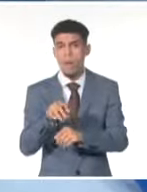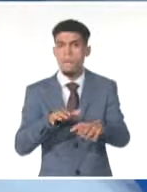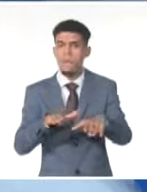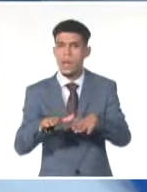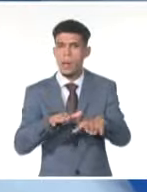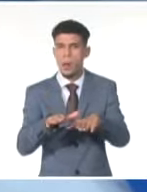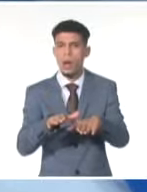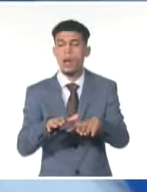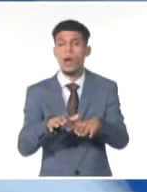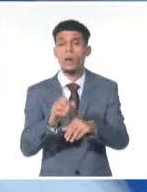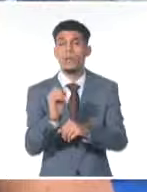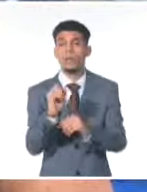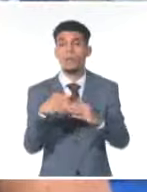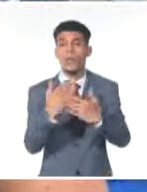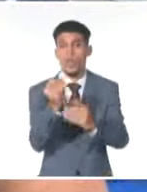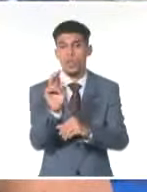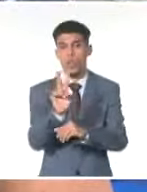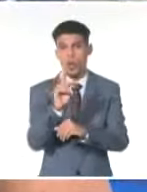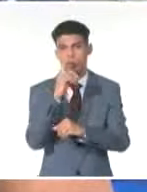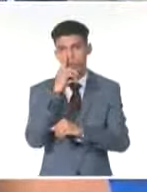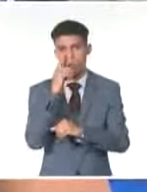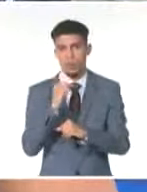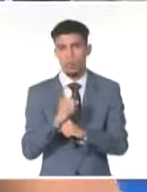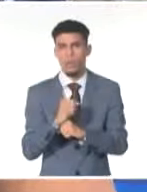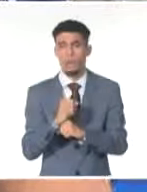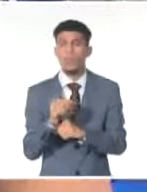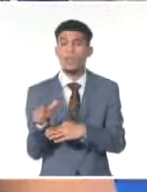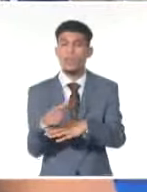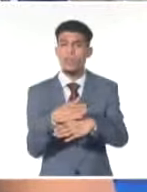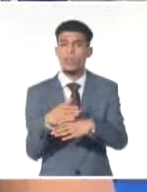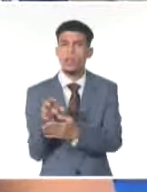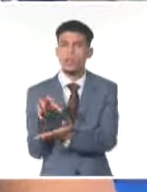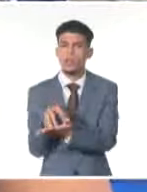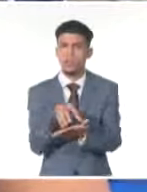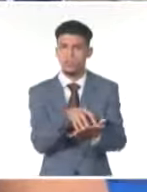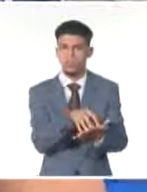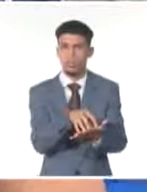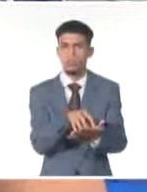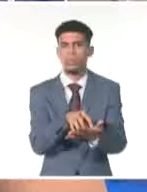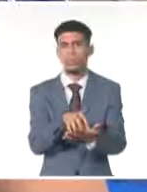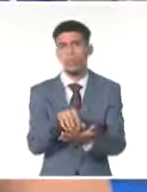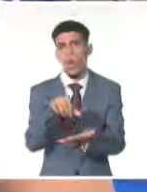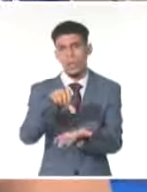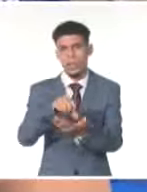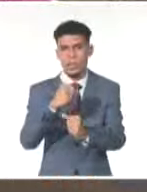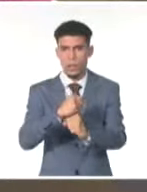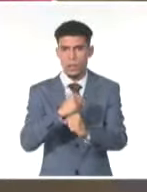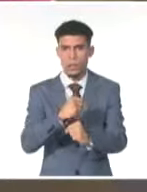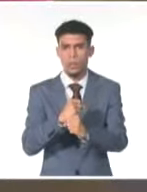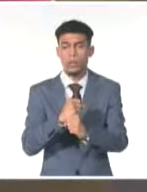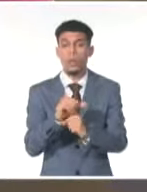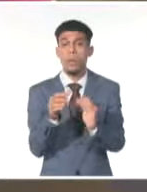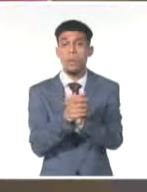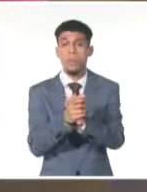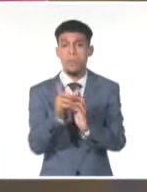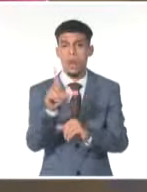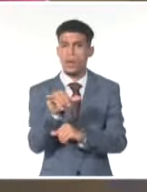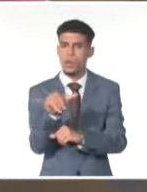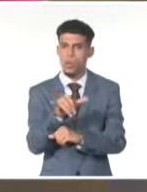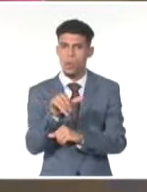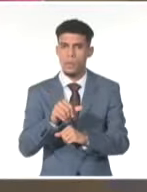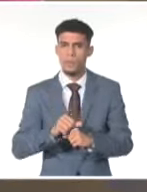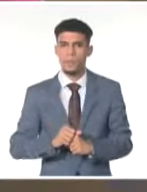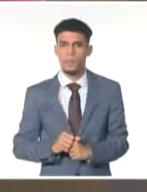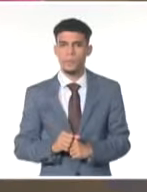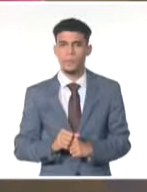donación el 2 de noviembre. O sea que tenemos varios colectivos, yo diría que el 100%, incluyendo la zona de desarrollo Mariel. La razón de ser